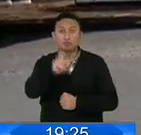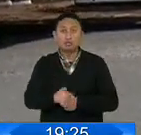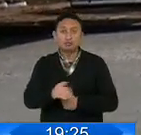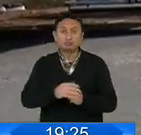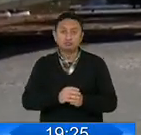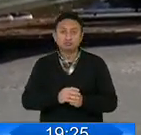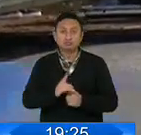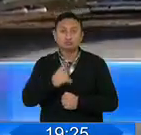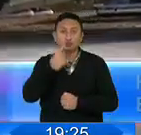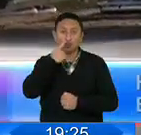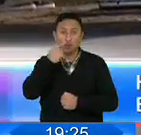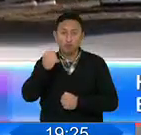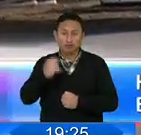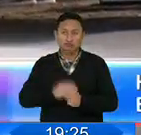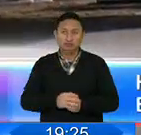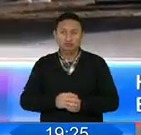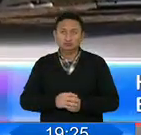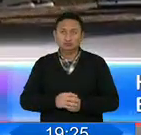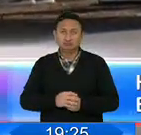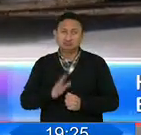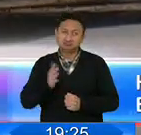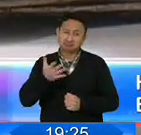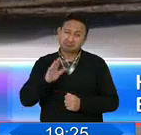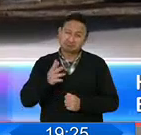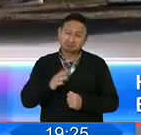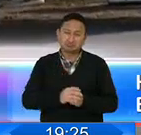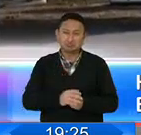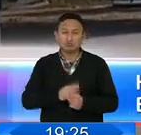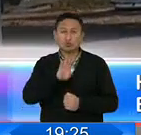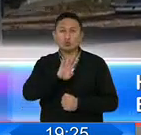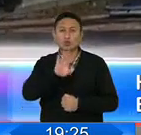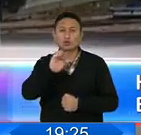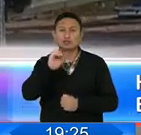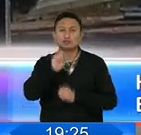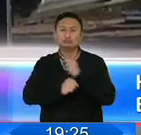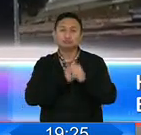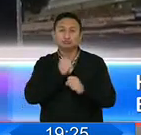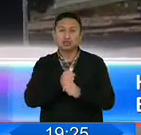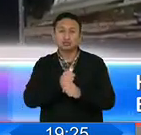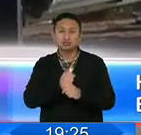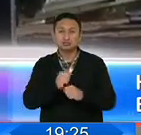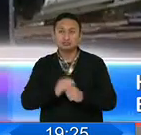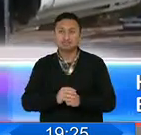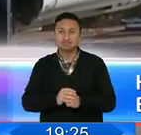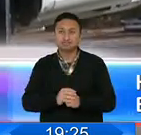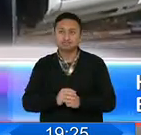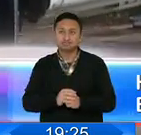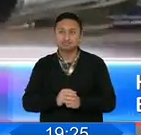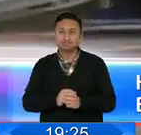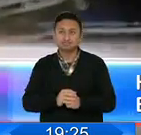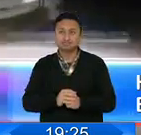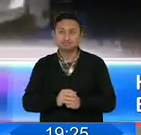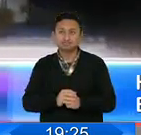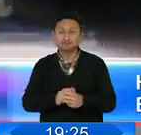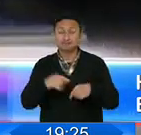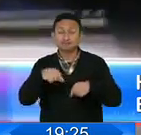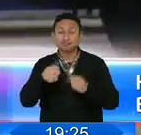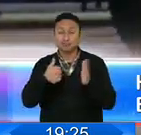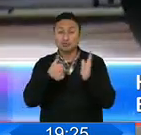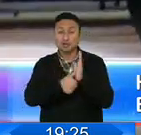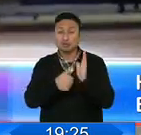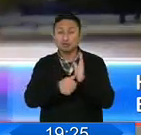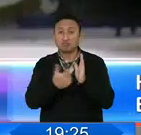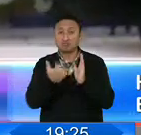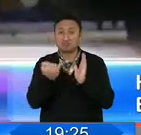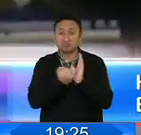sexo masculino. Tendría aproximadamente 40 años y se encuentra aún sin identificar. Ya